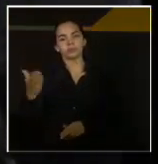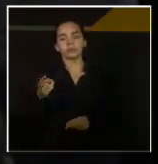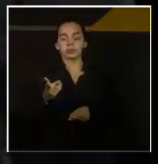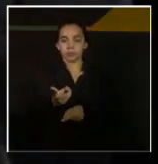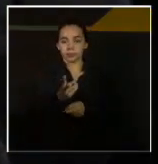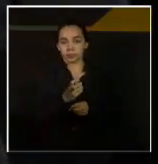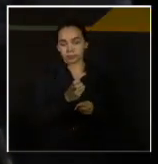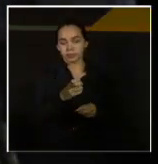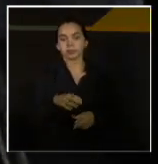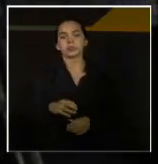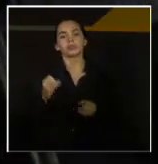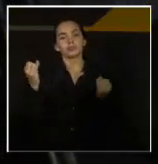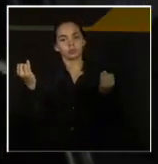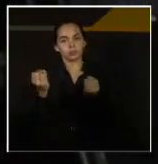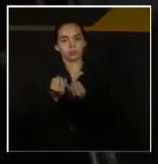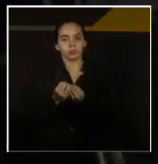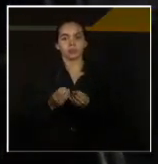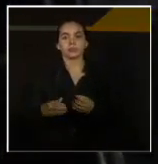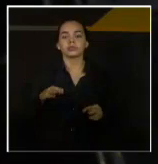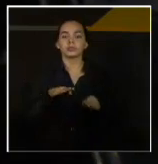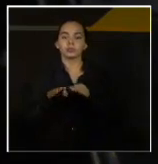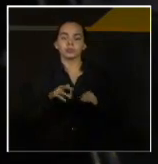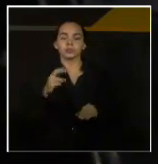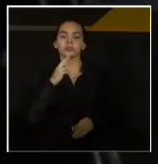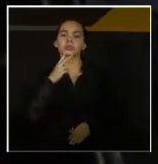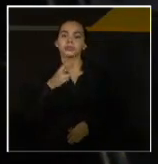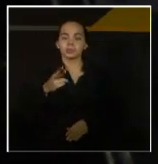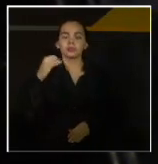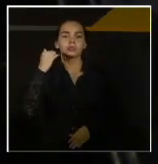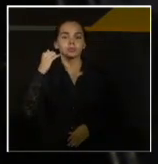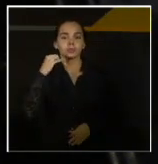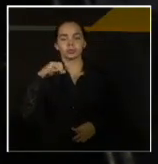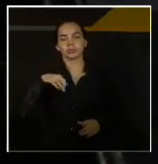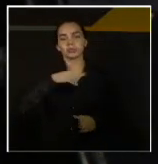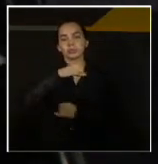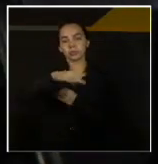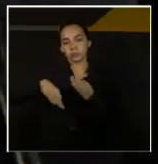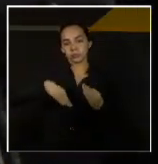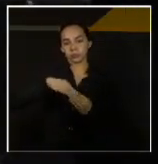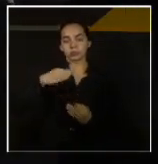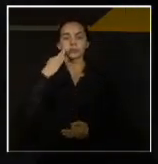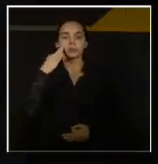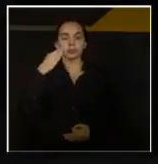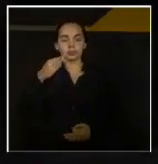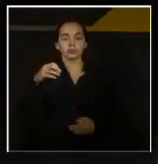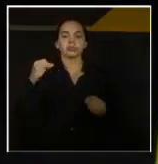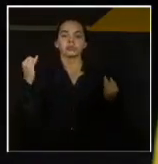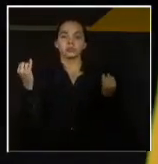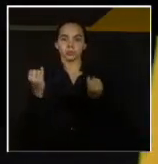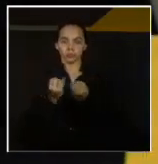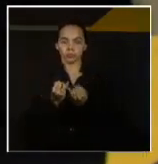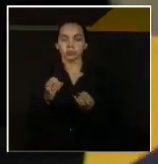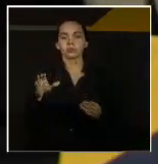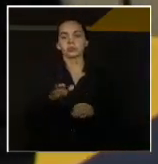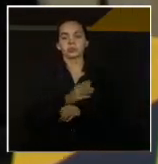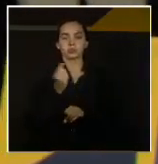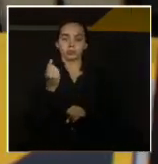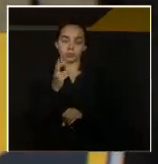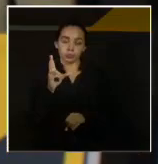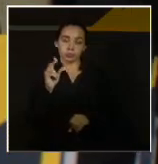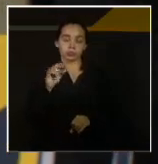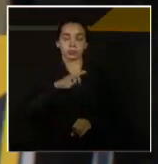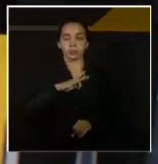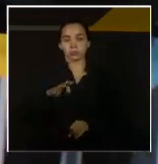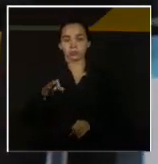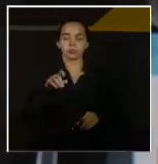a que juntos construyamos el mejor Yucatán de todos los tiempos. Y digo juntos porque esto no puede ser tarea de una persona o de un